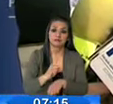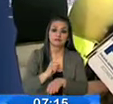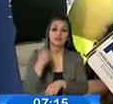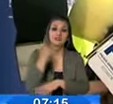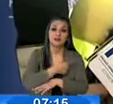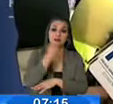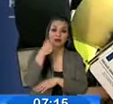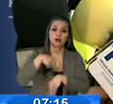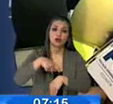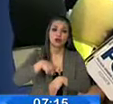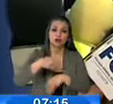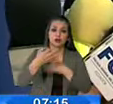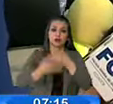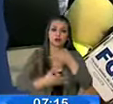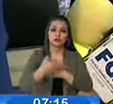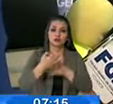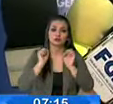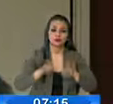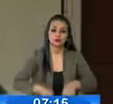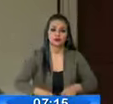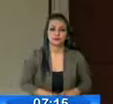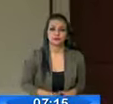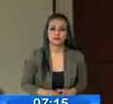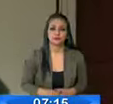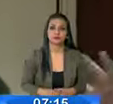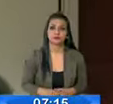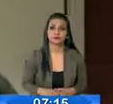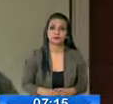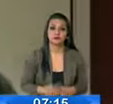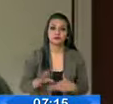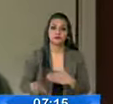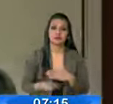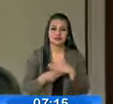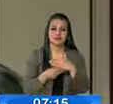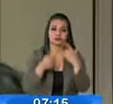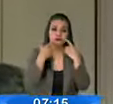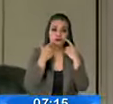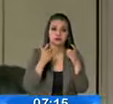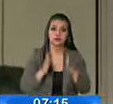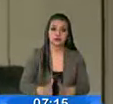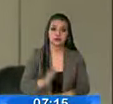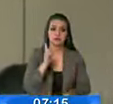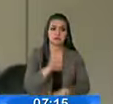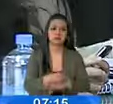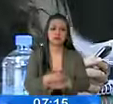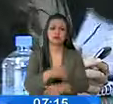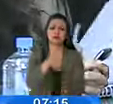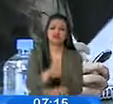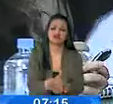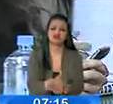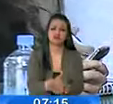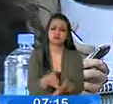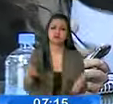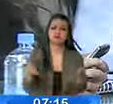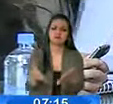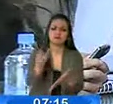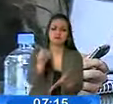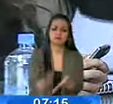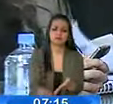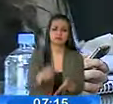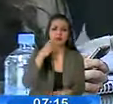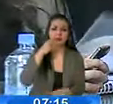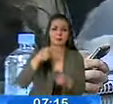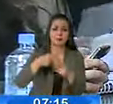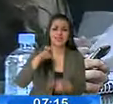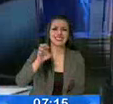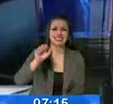para una audiencia eventualmente de juicio. Adicionalmente, el fiscal Vaca emitió dictamen absolutorio a favor de Estefano